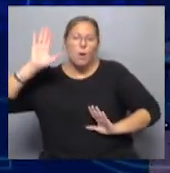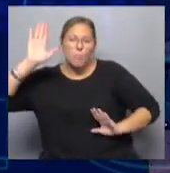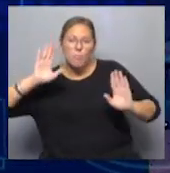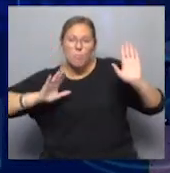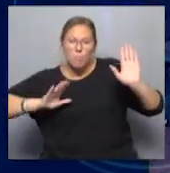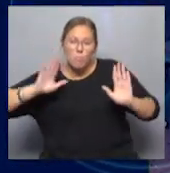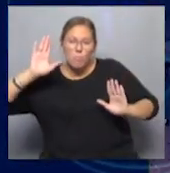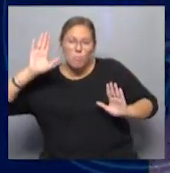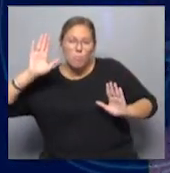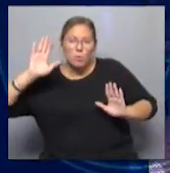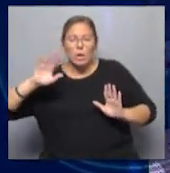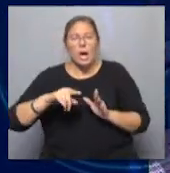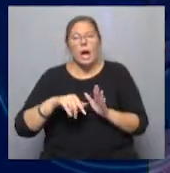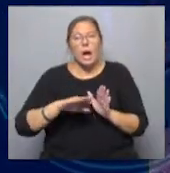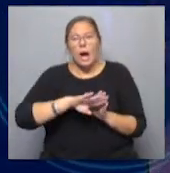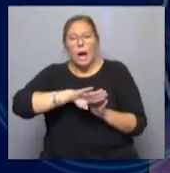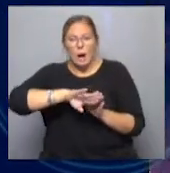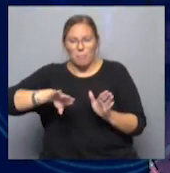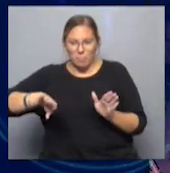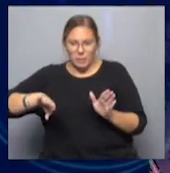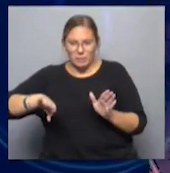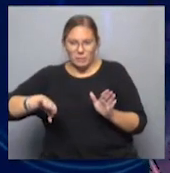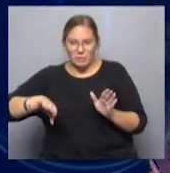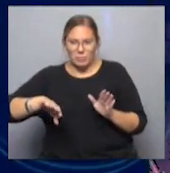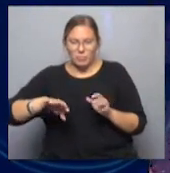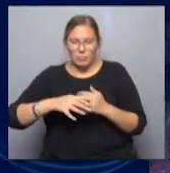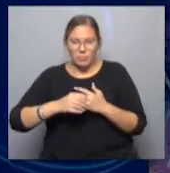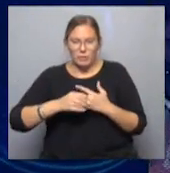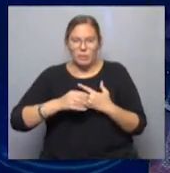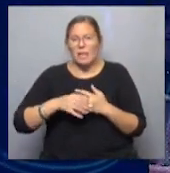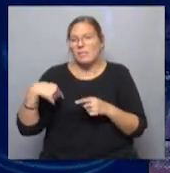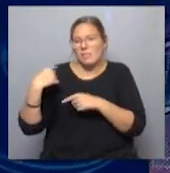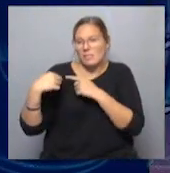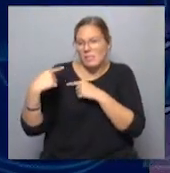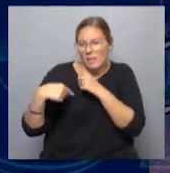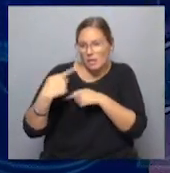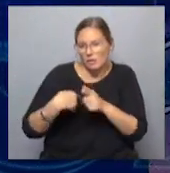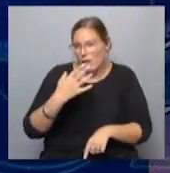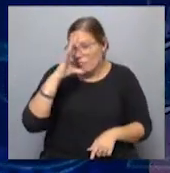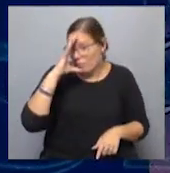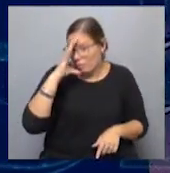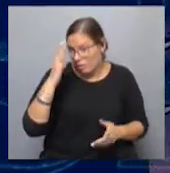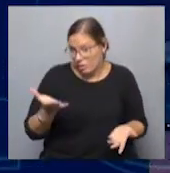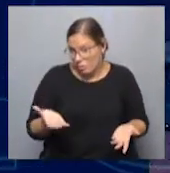concretamente, fuera de lo que sería tradicional, que es febrero, ¿no?